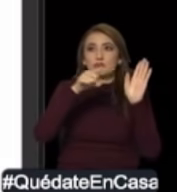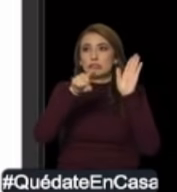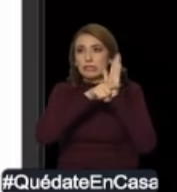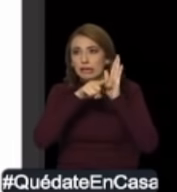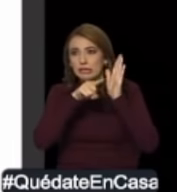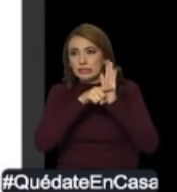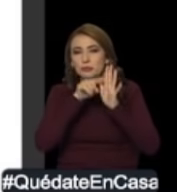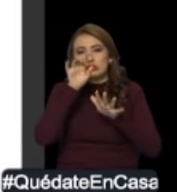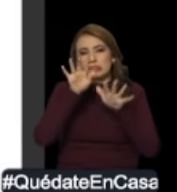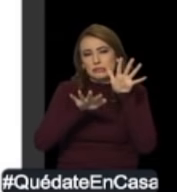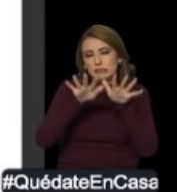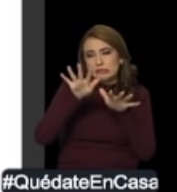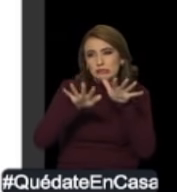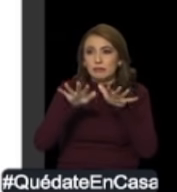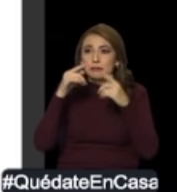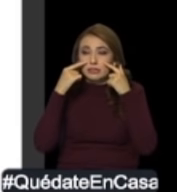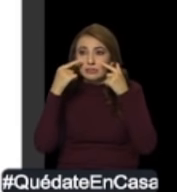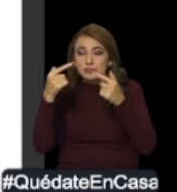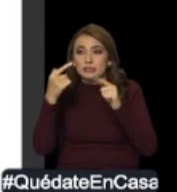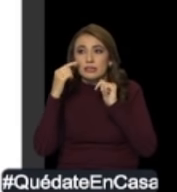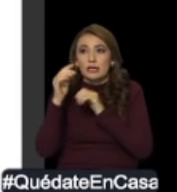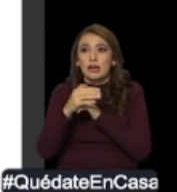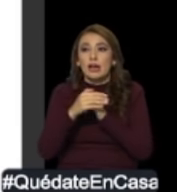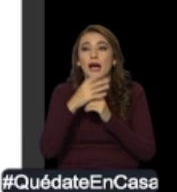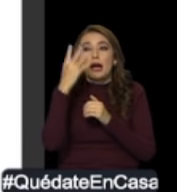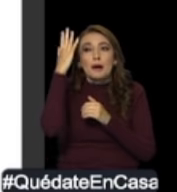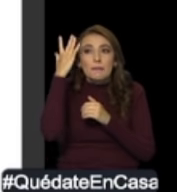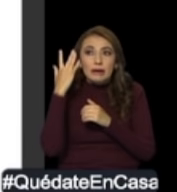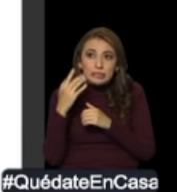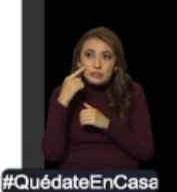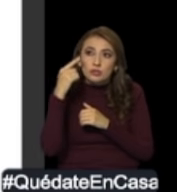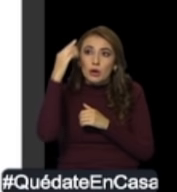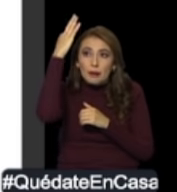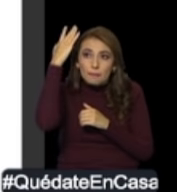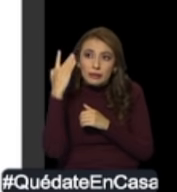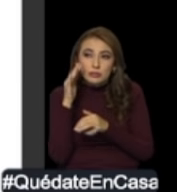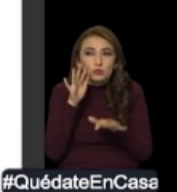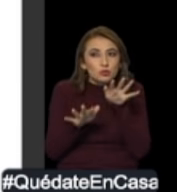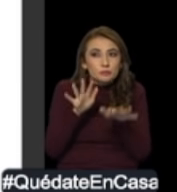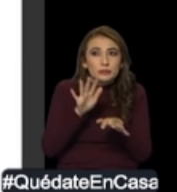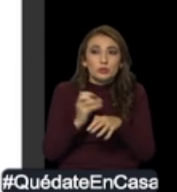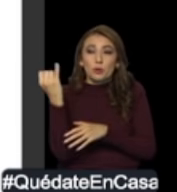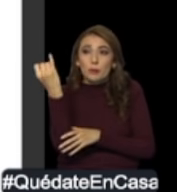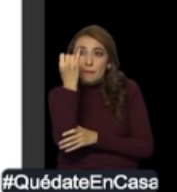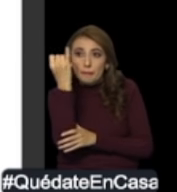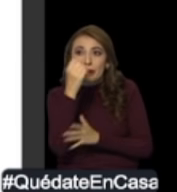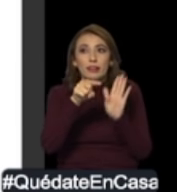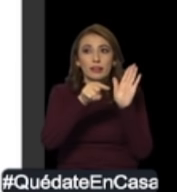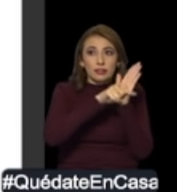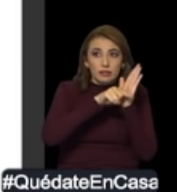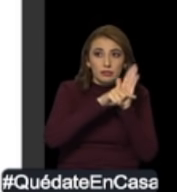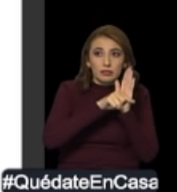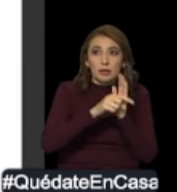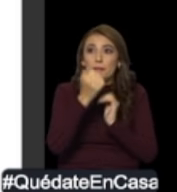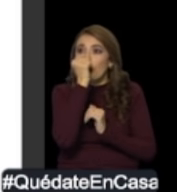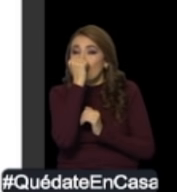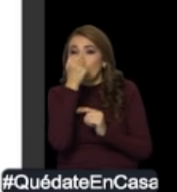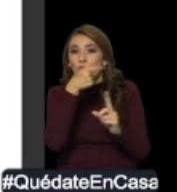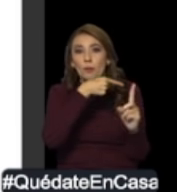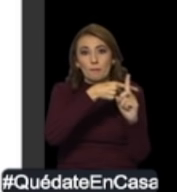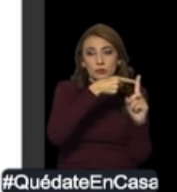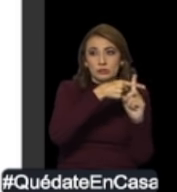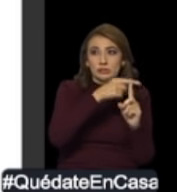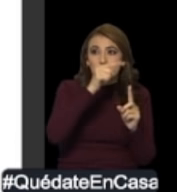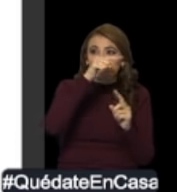y de sospechosos en línea amarilla o con el color amarillo. Y bien interesante, a mano derecha